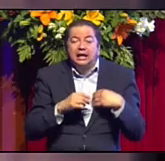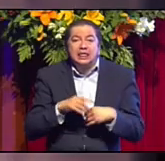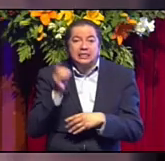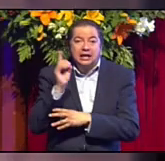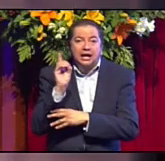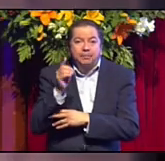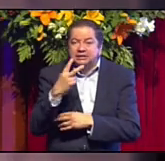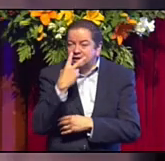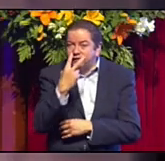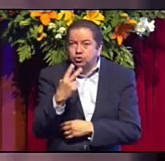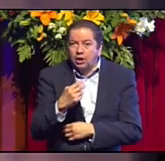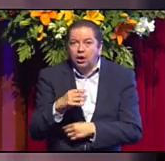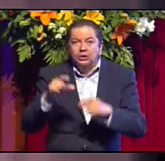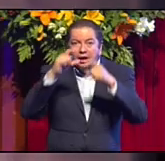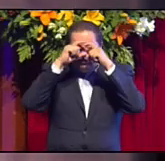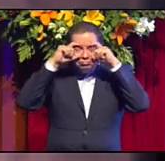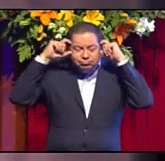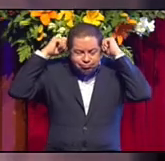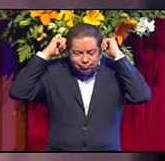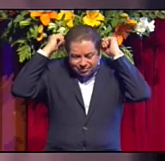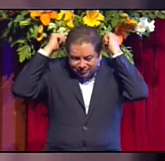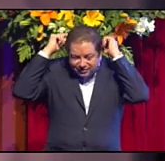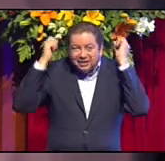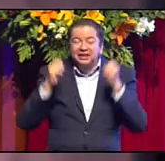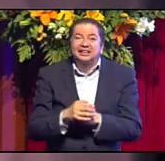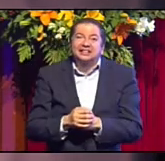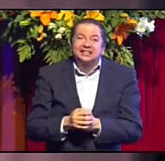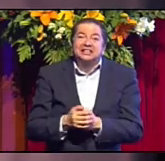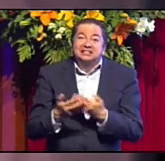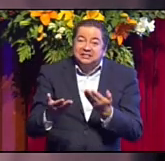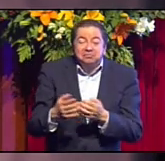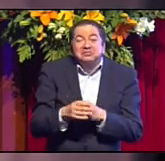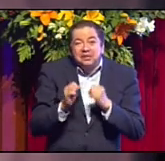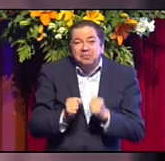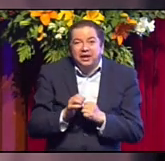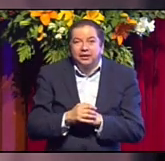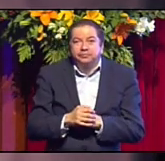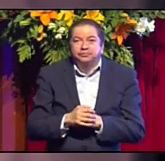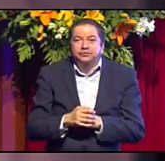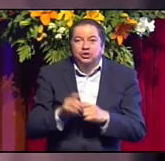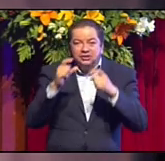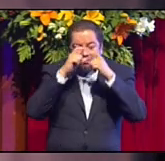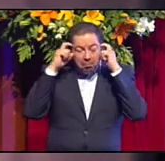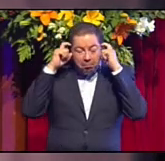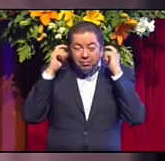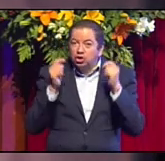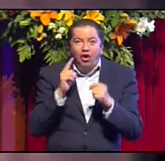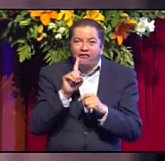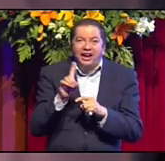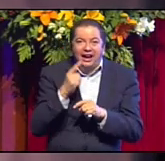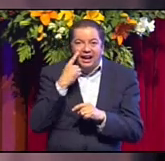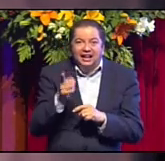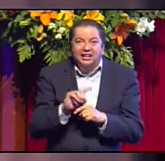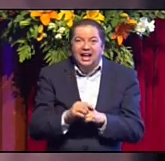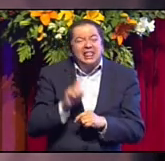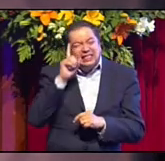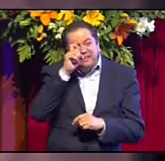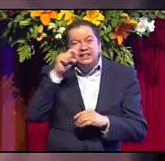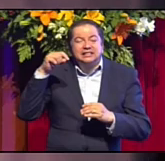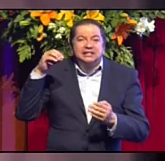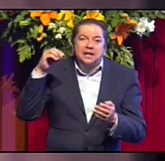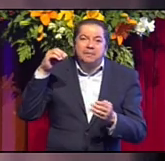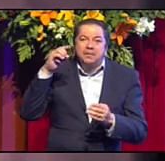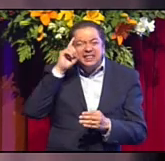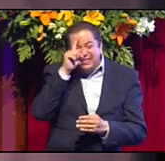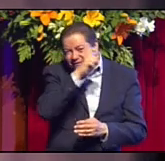vista 100%. Alguien dirá, bueno, pero hace trampa, si este ve, pero en ese momento no ve y le cuesta más, porque efectivamente ha